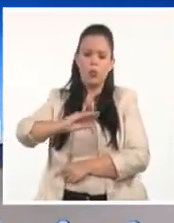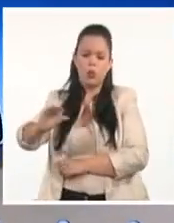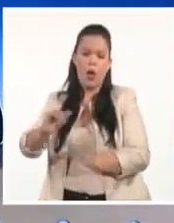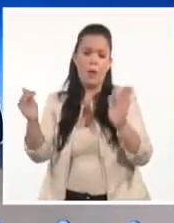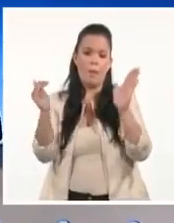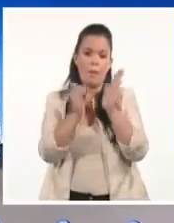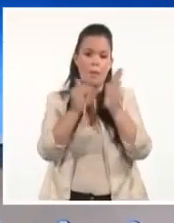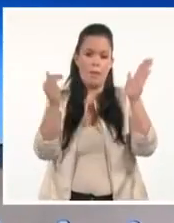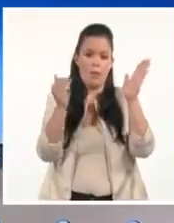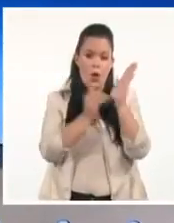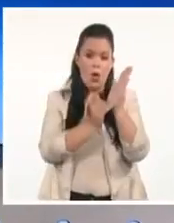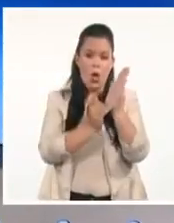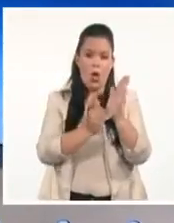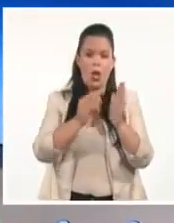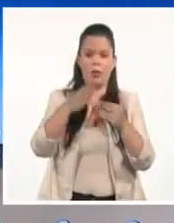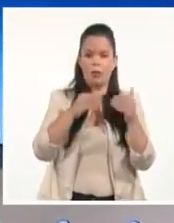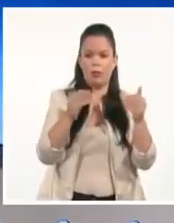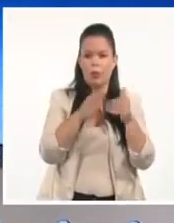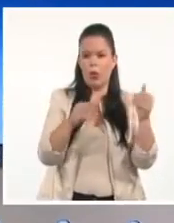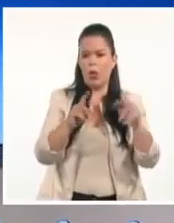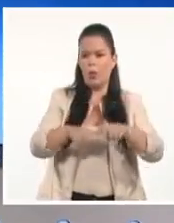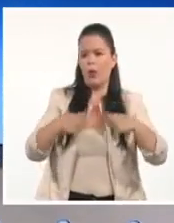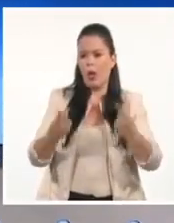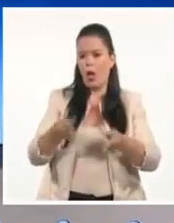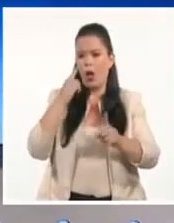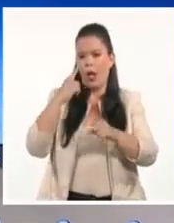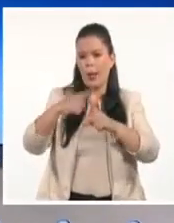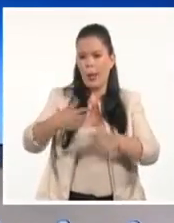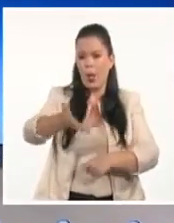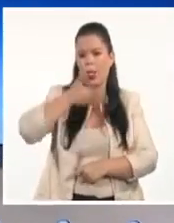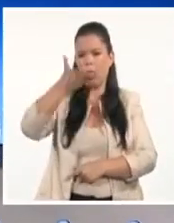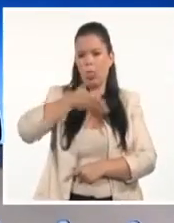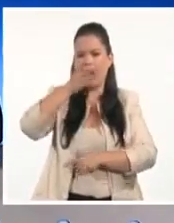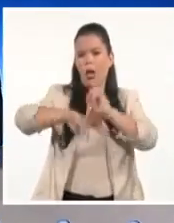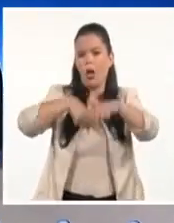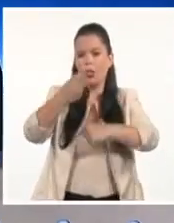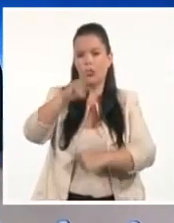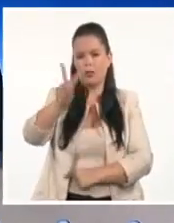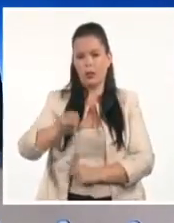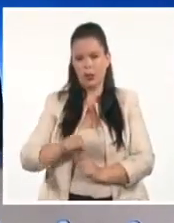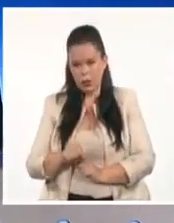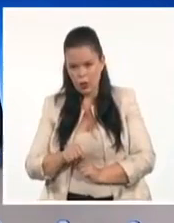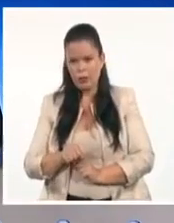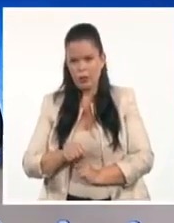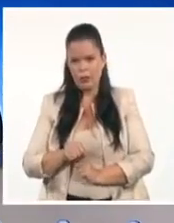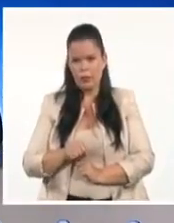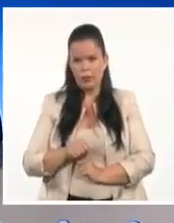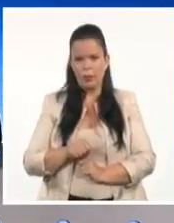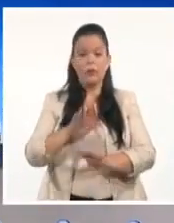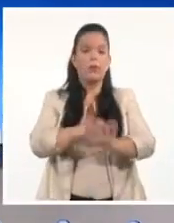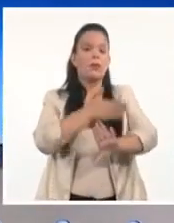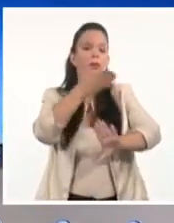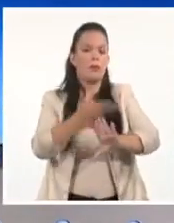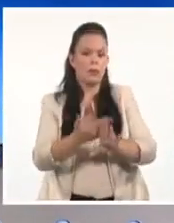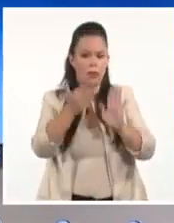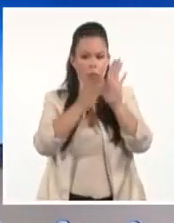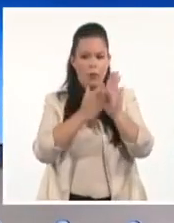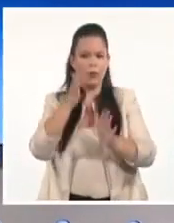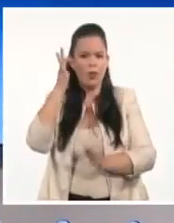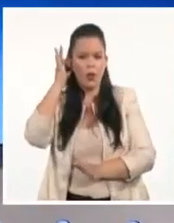sus seguidores se expresaran en contra de Maduro. Pocos días después, el 23 de febrero, trataron de ingresar